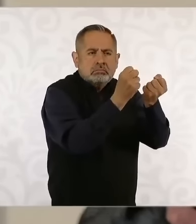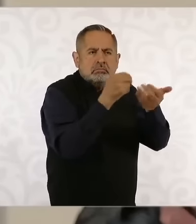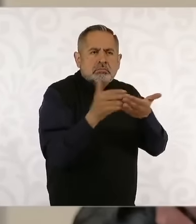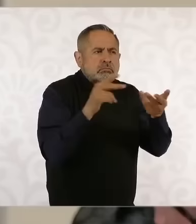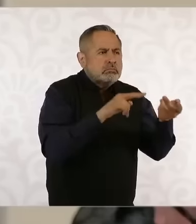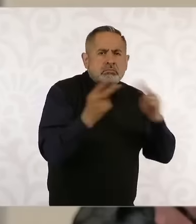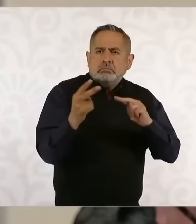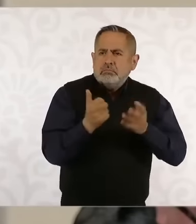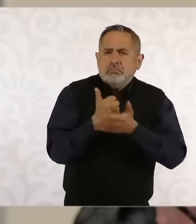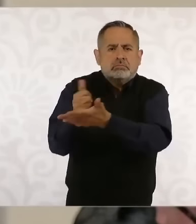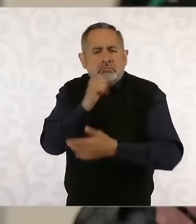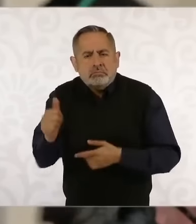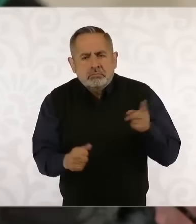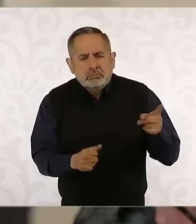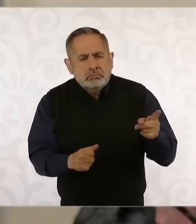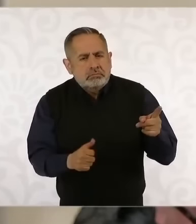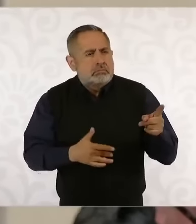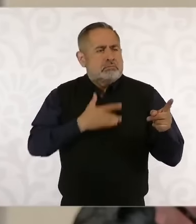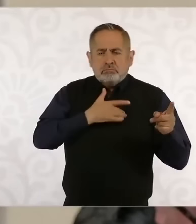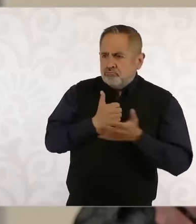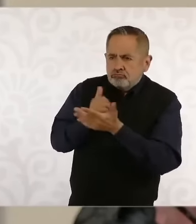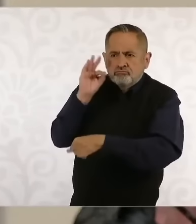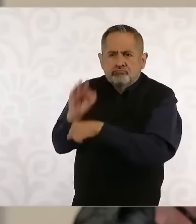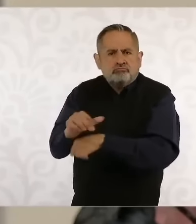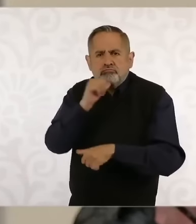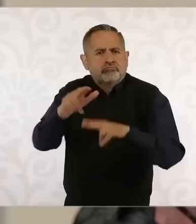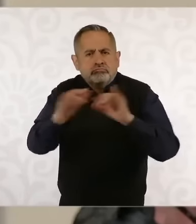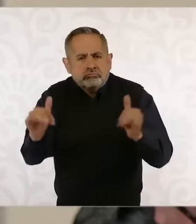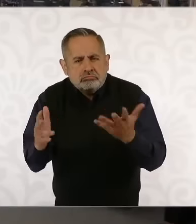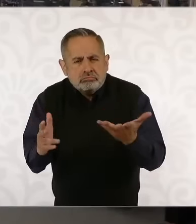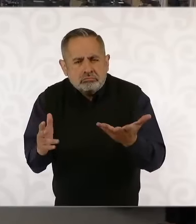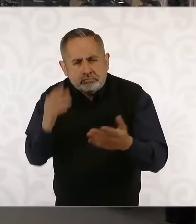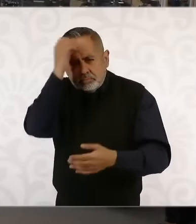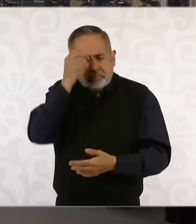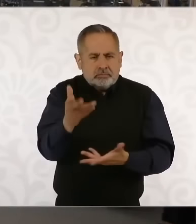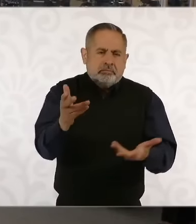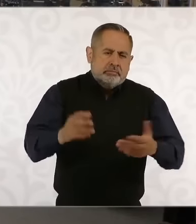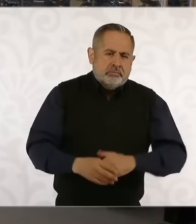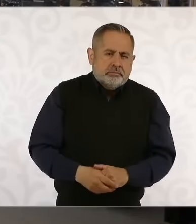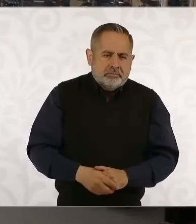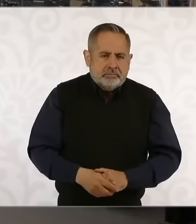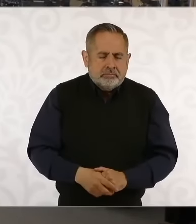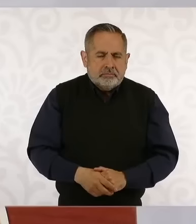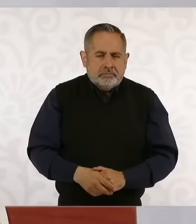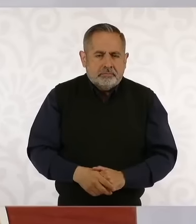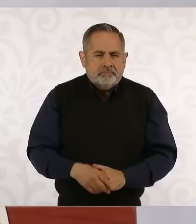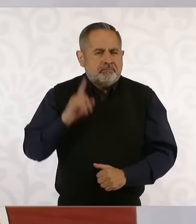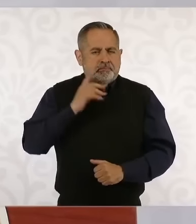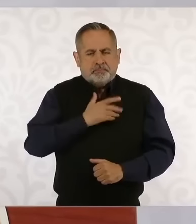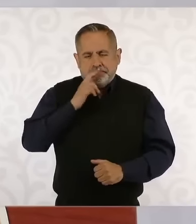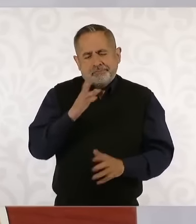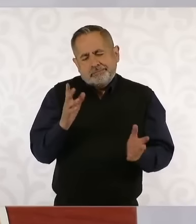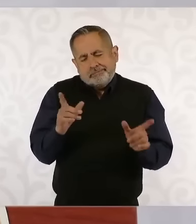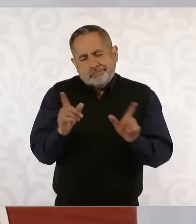esta situación en que el señor pues no es solidario con el país. ¿Qué opina usted de esto? Bueno, no voy a entrar a esta parte